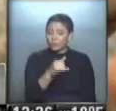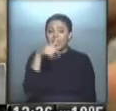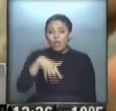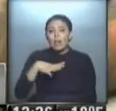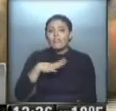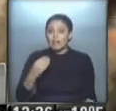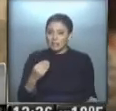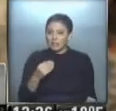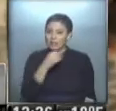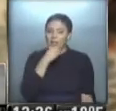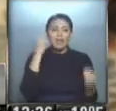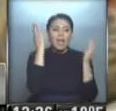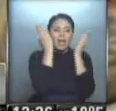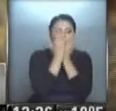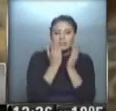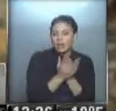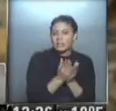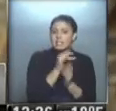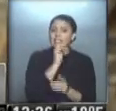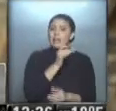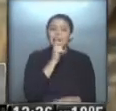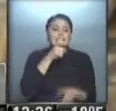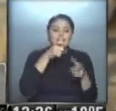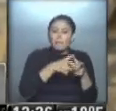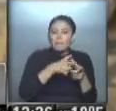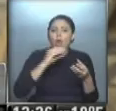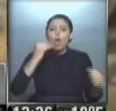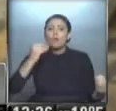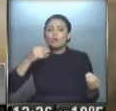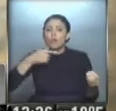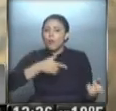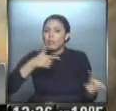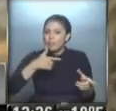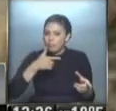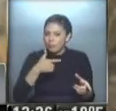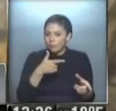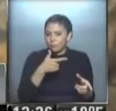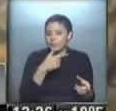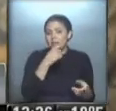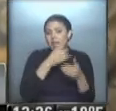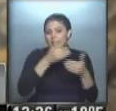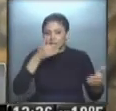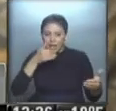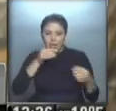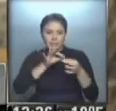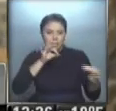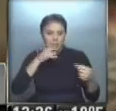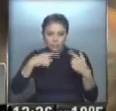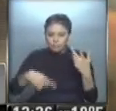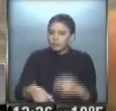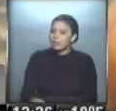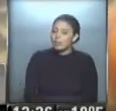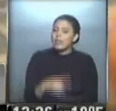en este momento es el peritaje balístico que va a determinar la mecánica de todo este hecho obviamente también hay otras versiones claros